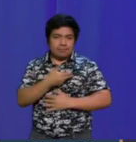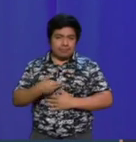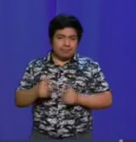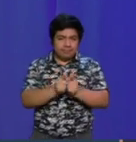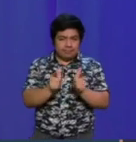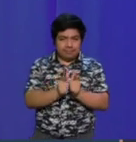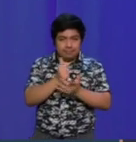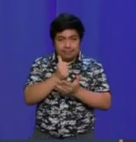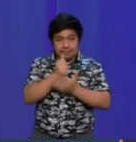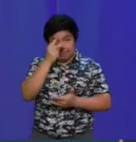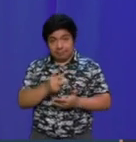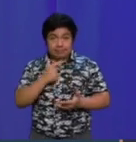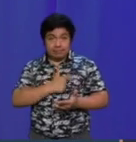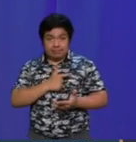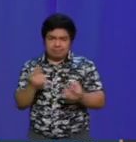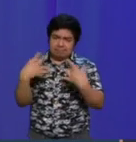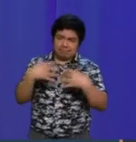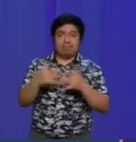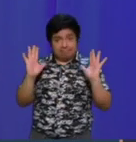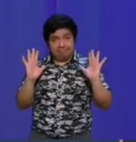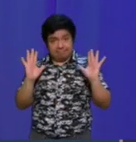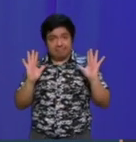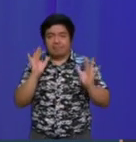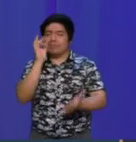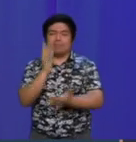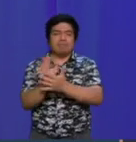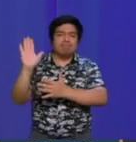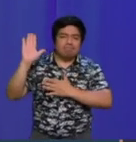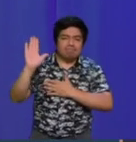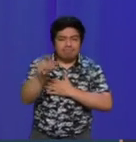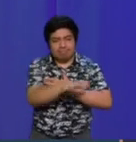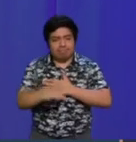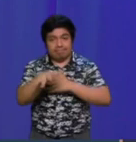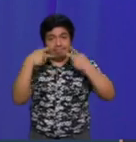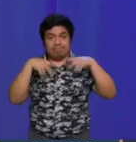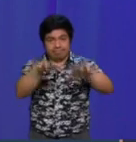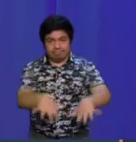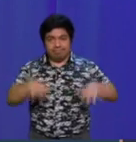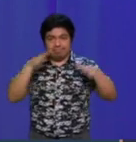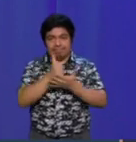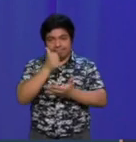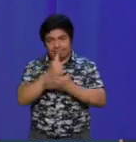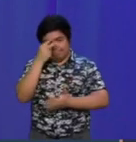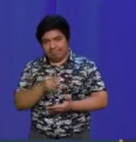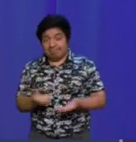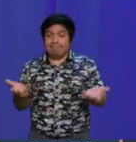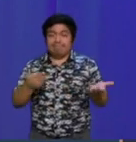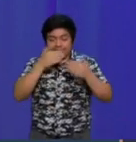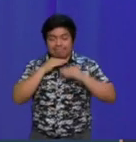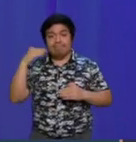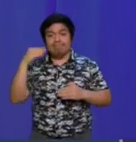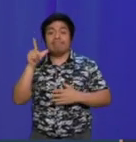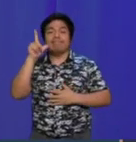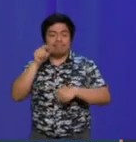los partidos aquí en la Ciudad de México, háganoslos llegar. Nosotros el único compromiso que tenemos es con la audiencia de la capital. Mi nombre es Aurelio Luna,